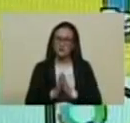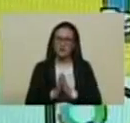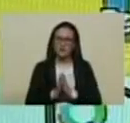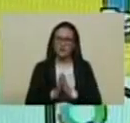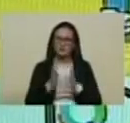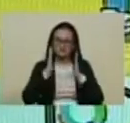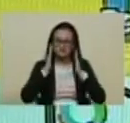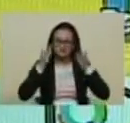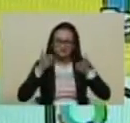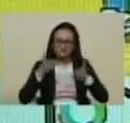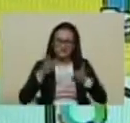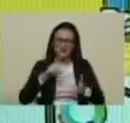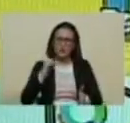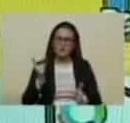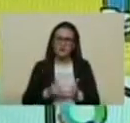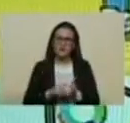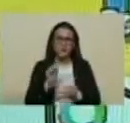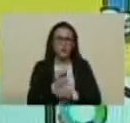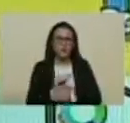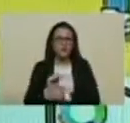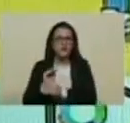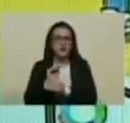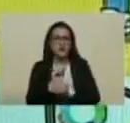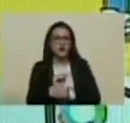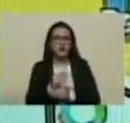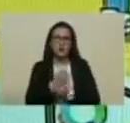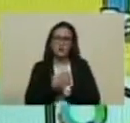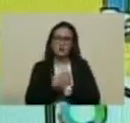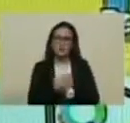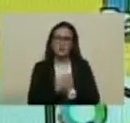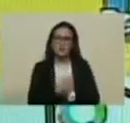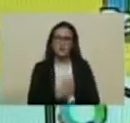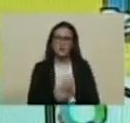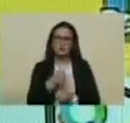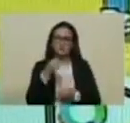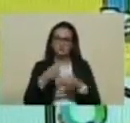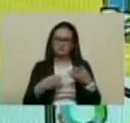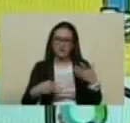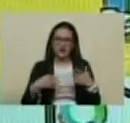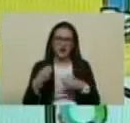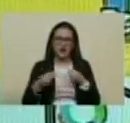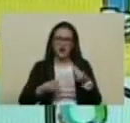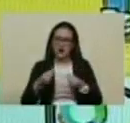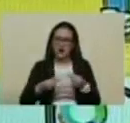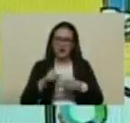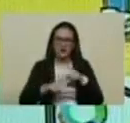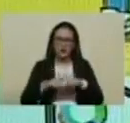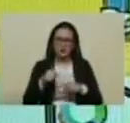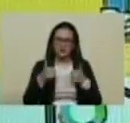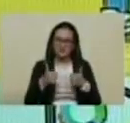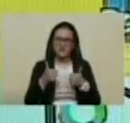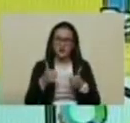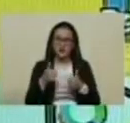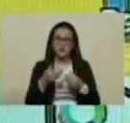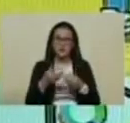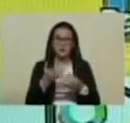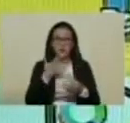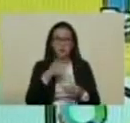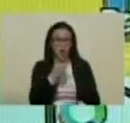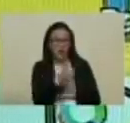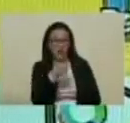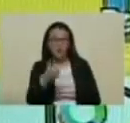exclusiva, que cuidemos las cosas a detalle, con amor, que hagamos las cosas bien. Si todos hacemos nuestra